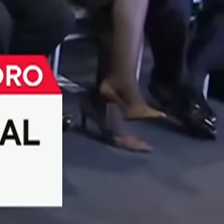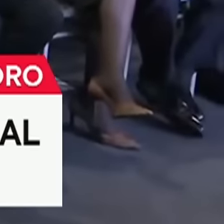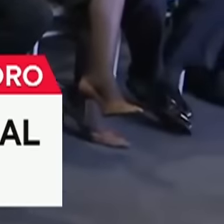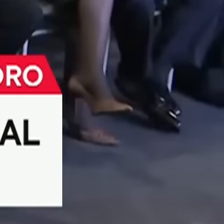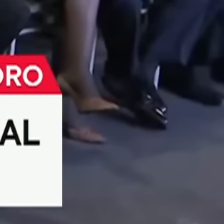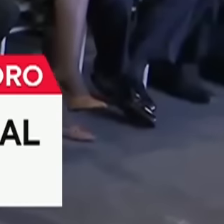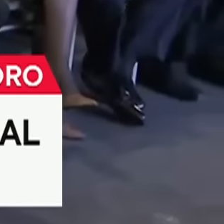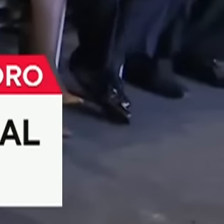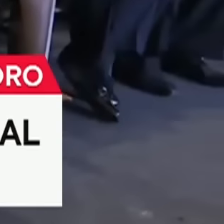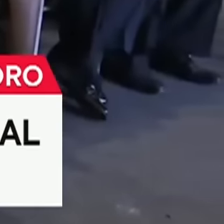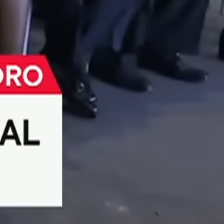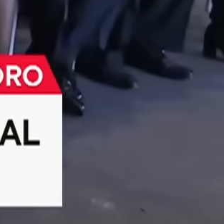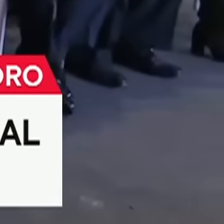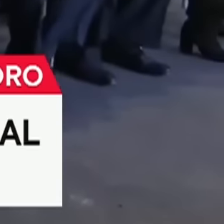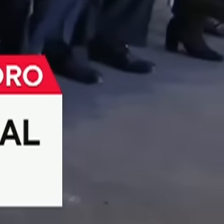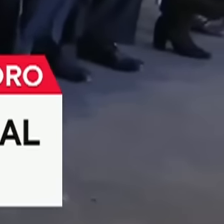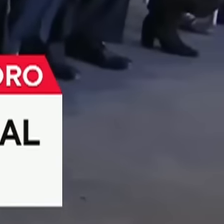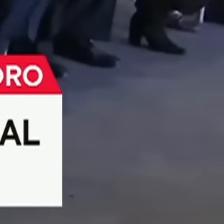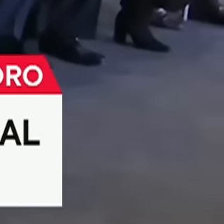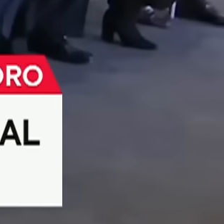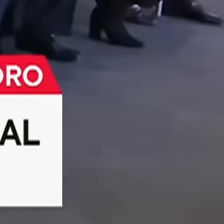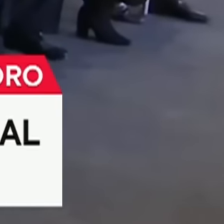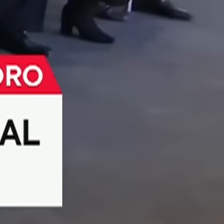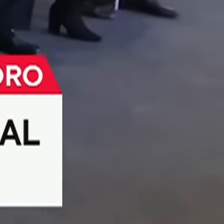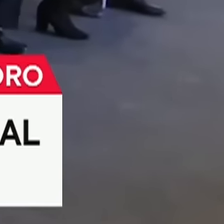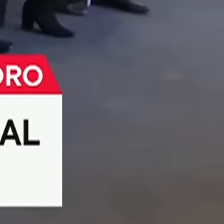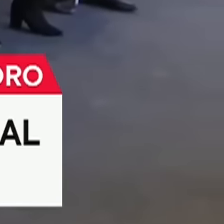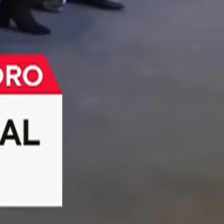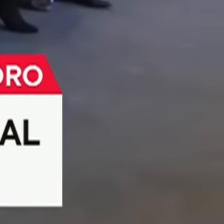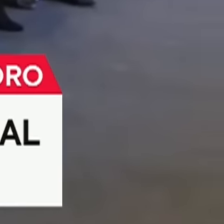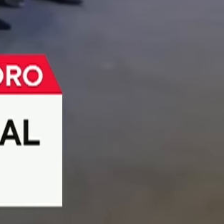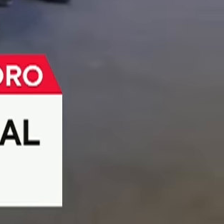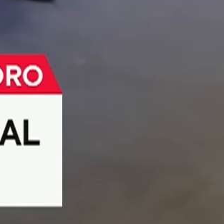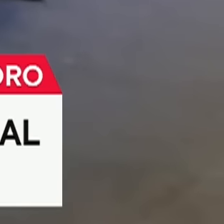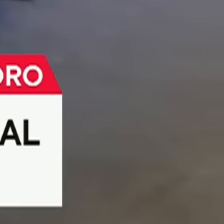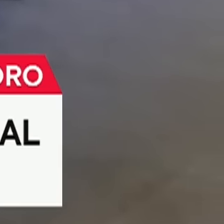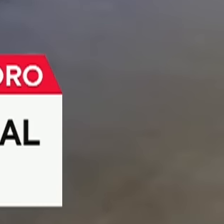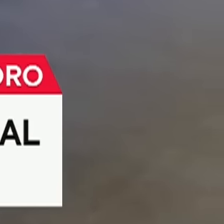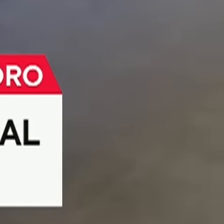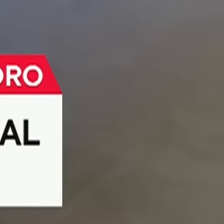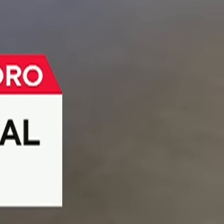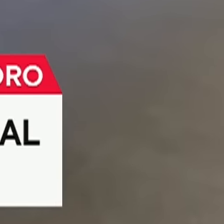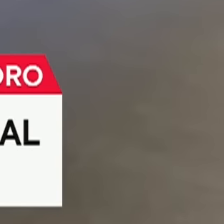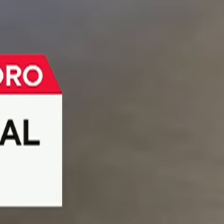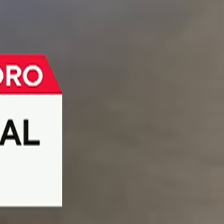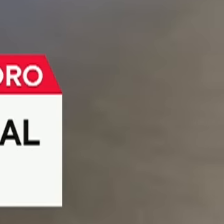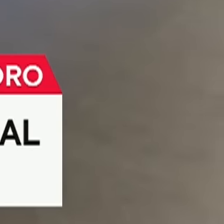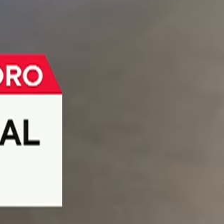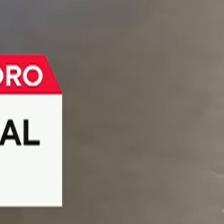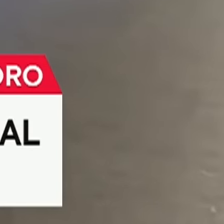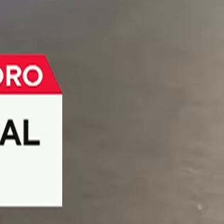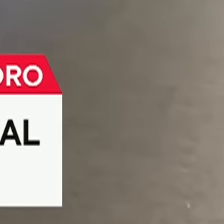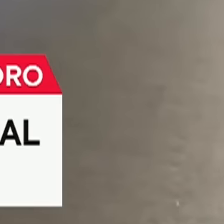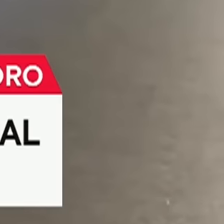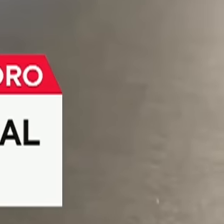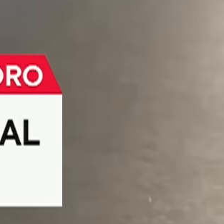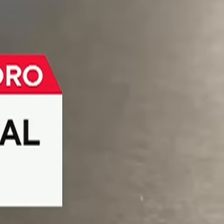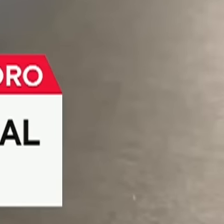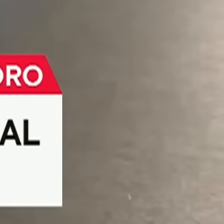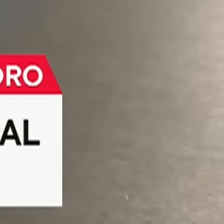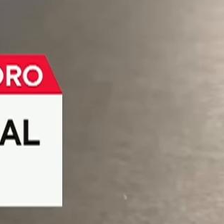Muy buenas noches con todos. Gracias, Melissa, por la presentación. Señora Dina Boluarte Segarra,